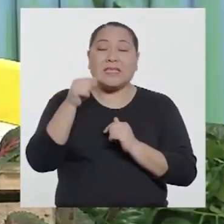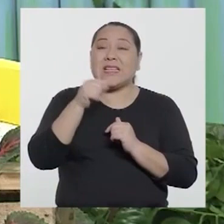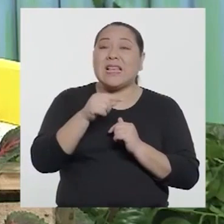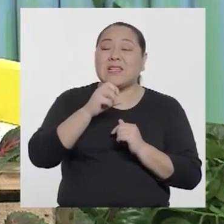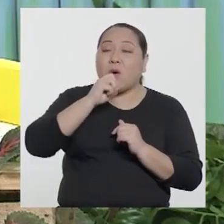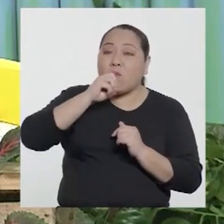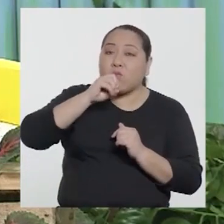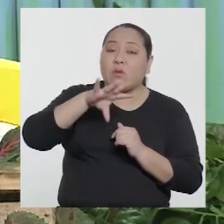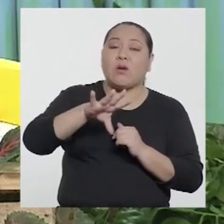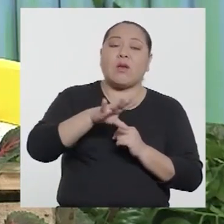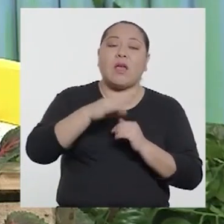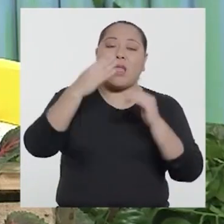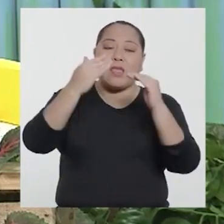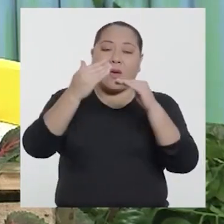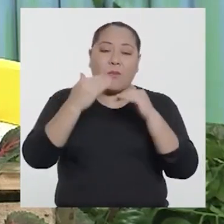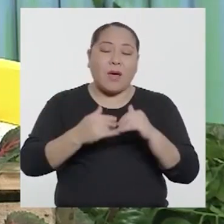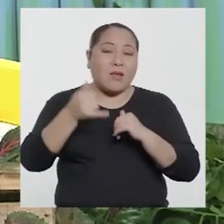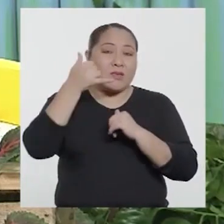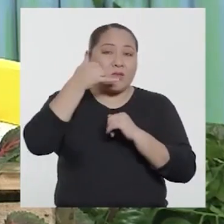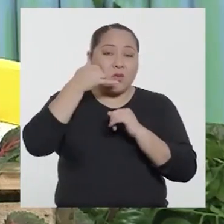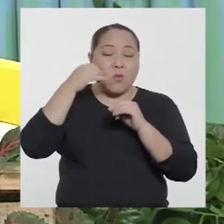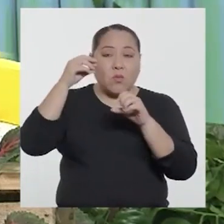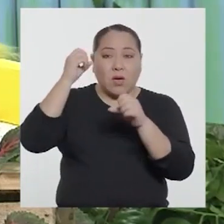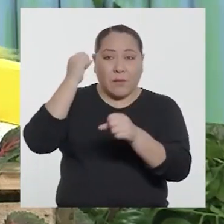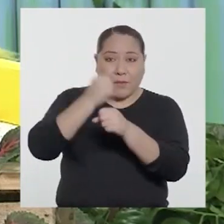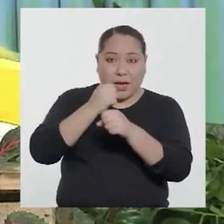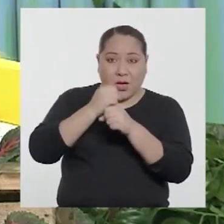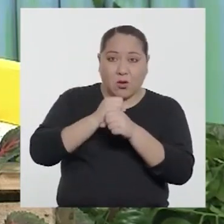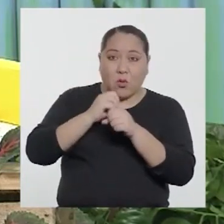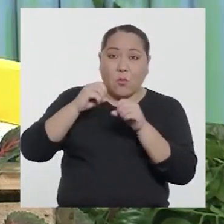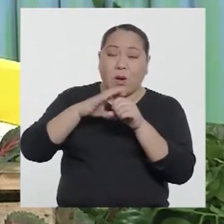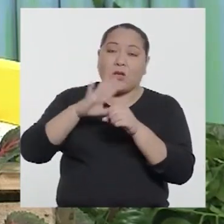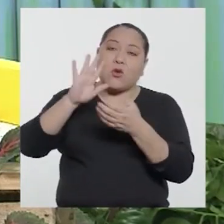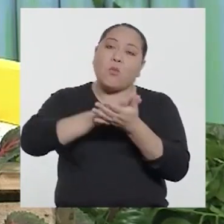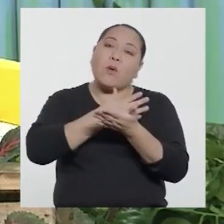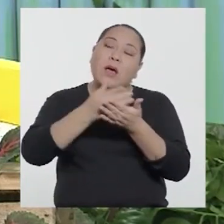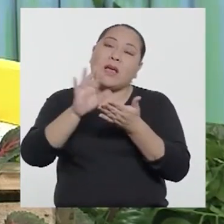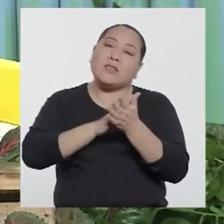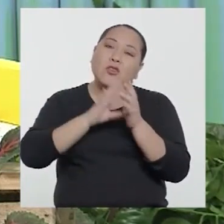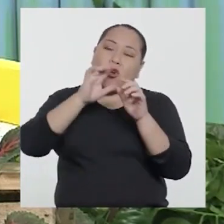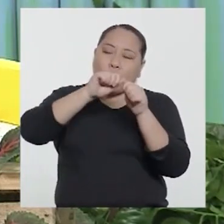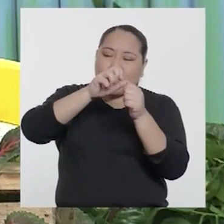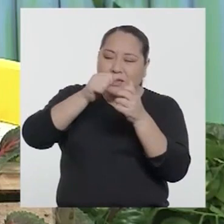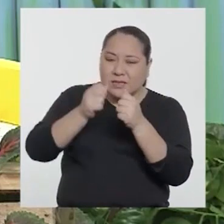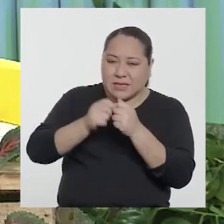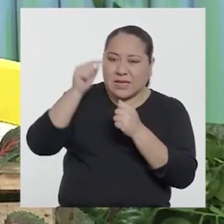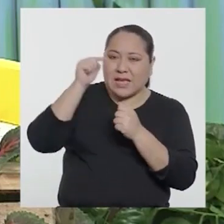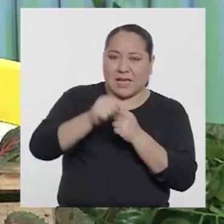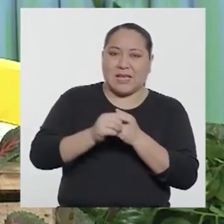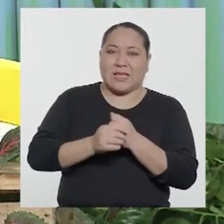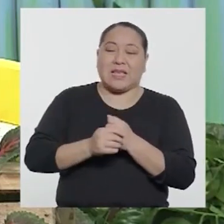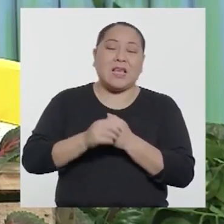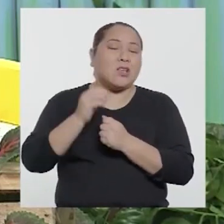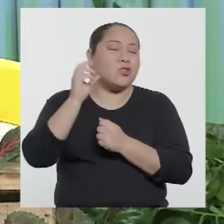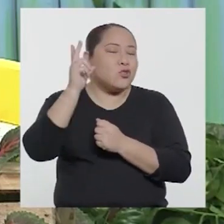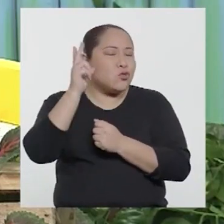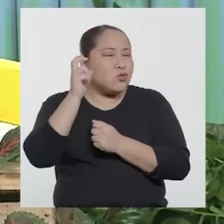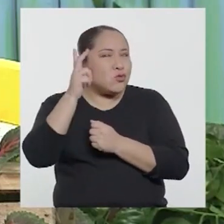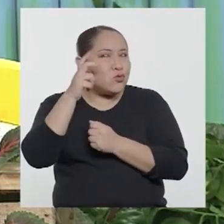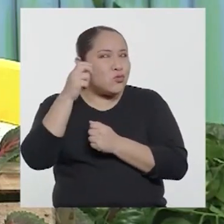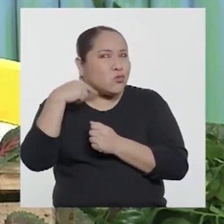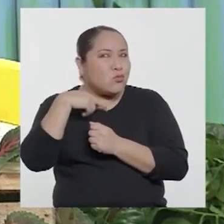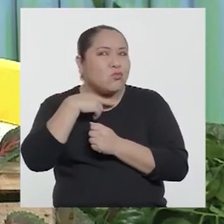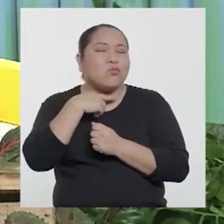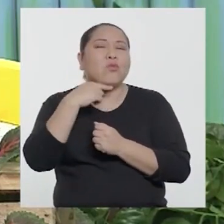el parlante. Debajo del celular voy a pegar un vaso con goma o plastilina. Así, el